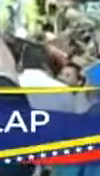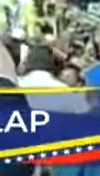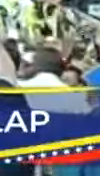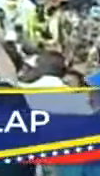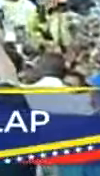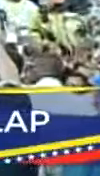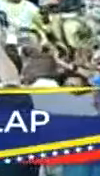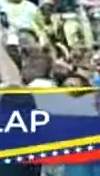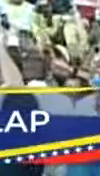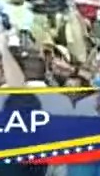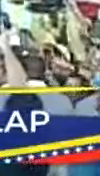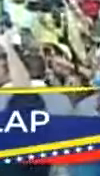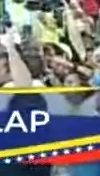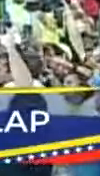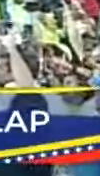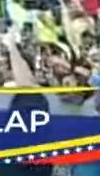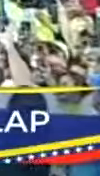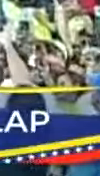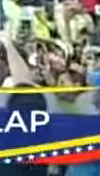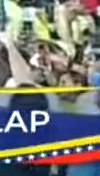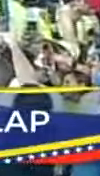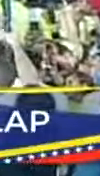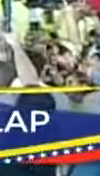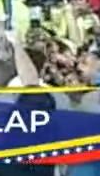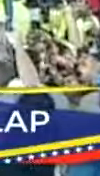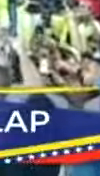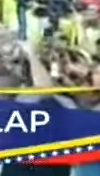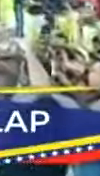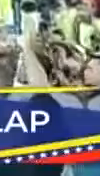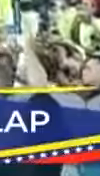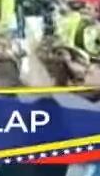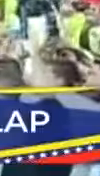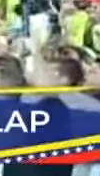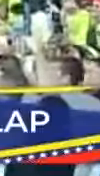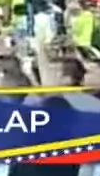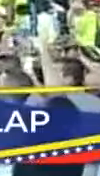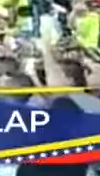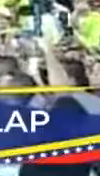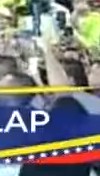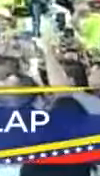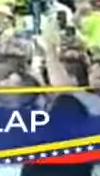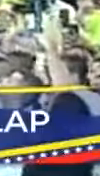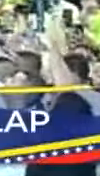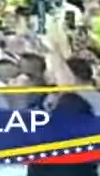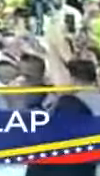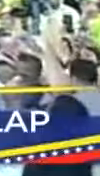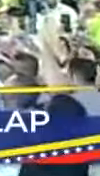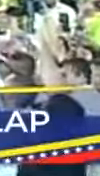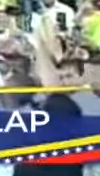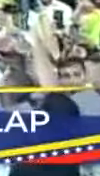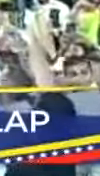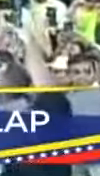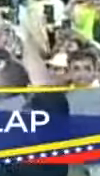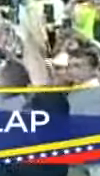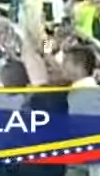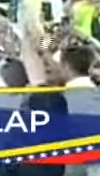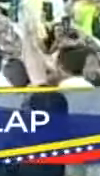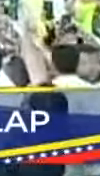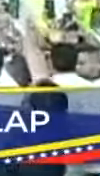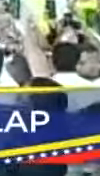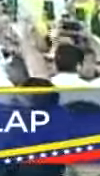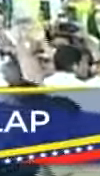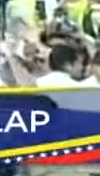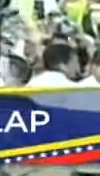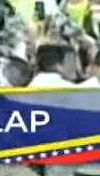en el trabajo organizativo, en el liderazgo social y directo con las comunidades. Esas mismas comunidades que a esta hora lo